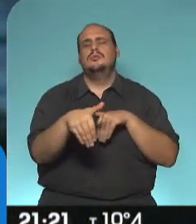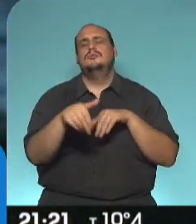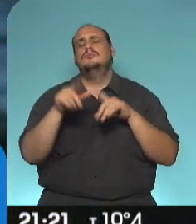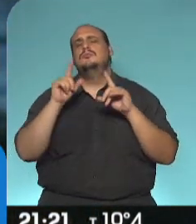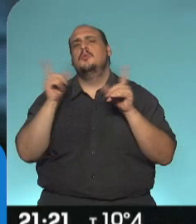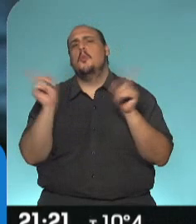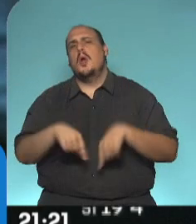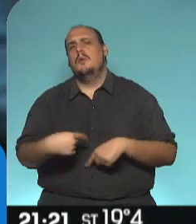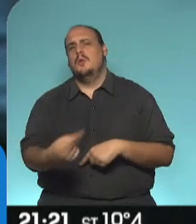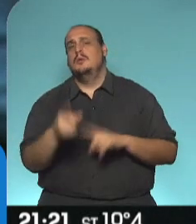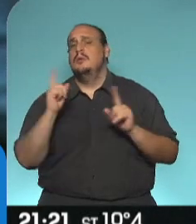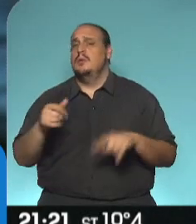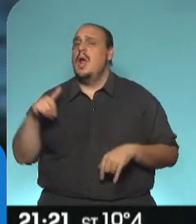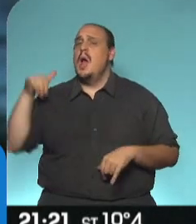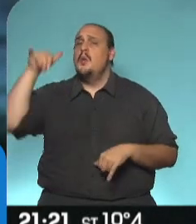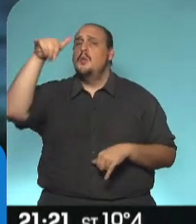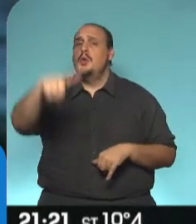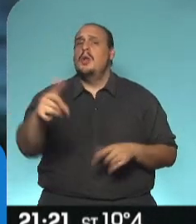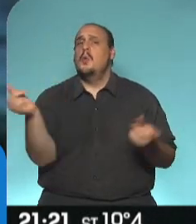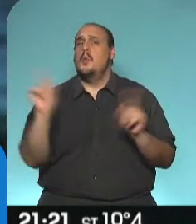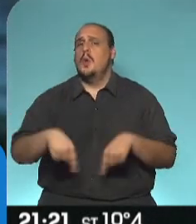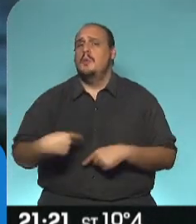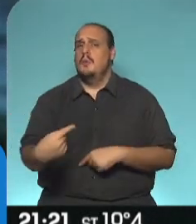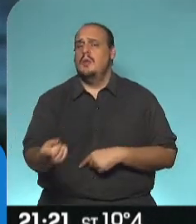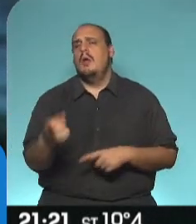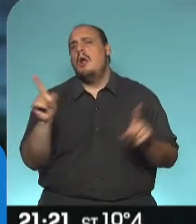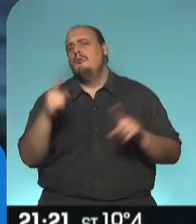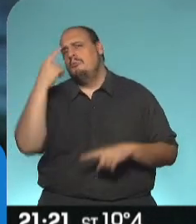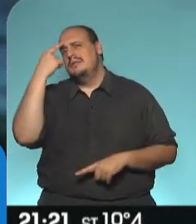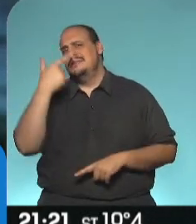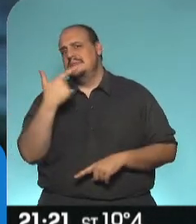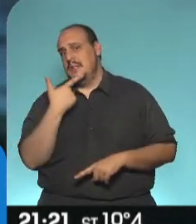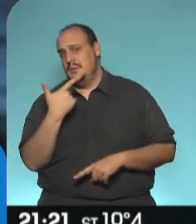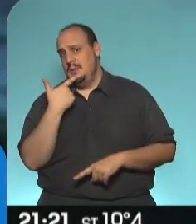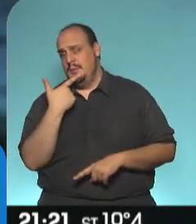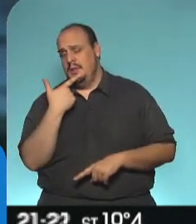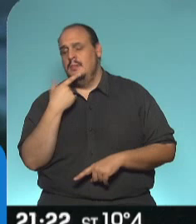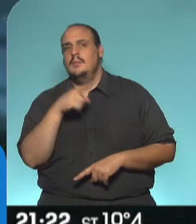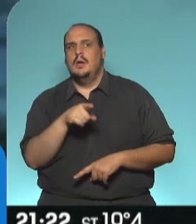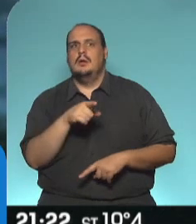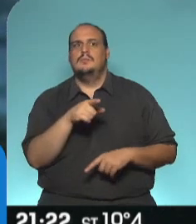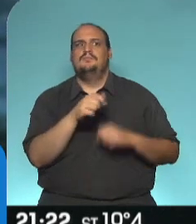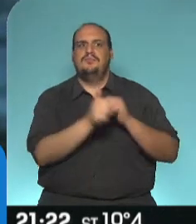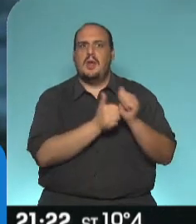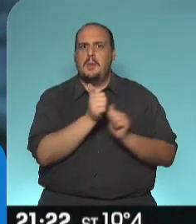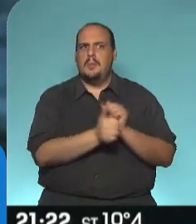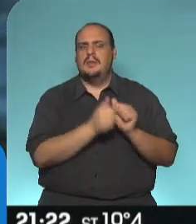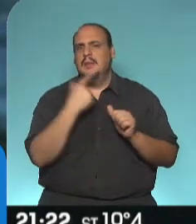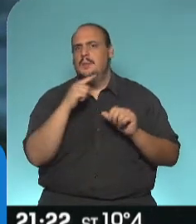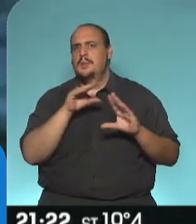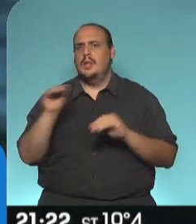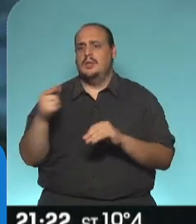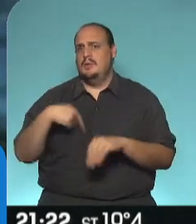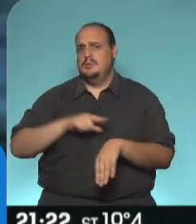cuando los aviones van a empezar a volar se estima que en septiembre pero hay una queja de las compañías que dicen prácticamente no tenemos